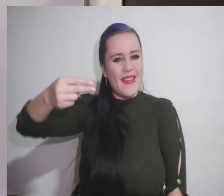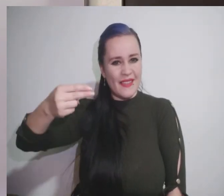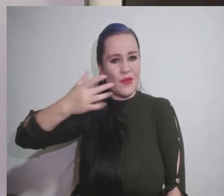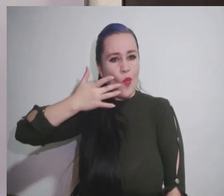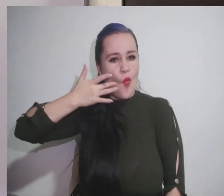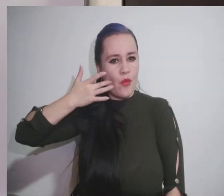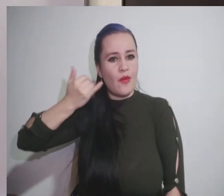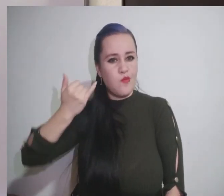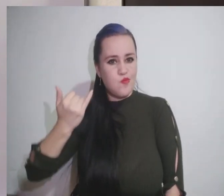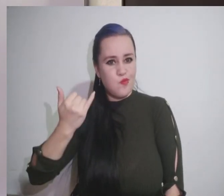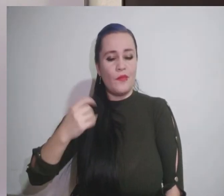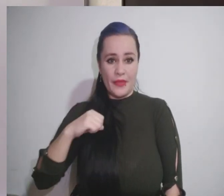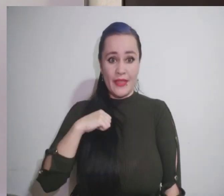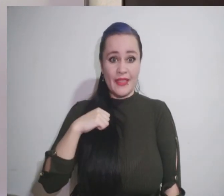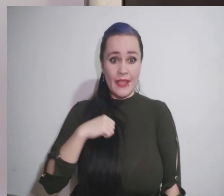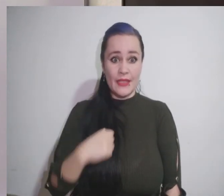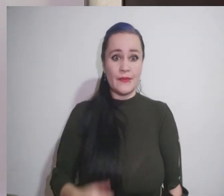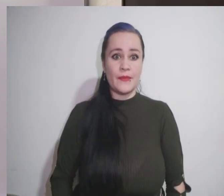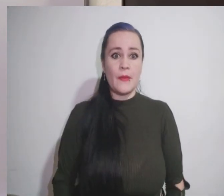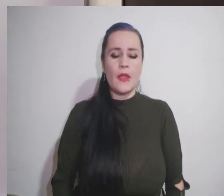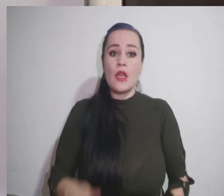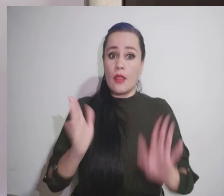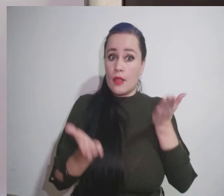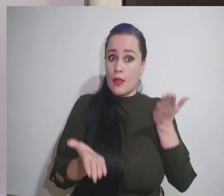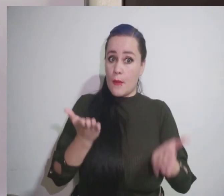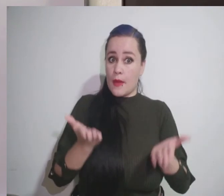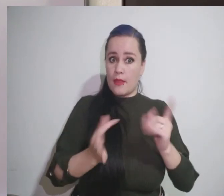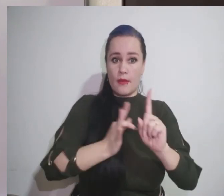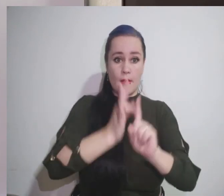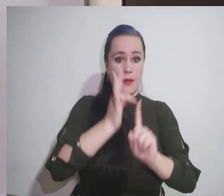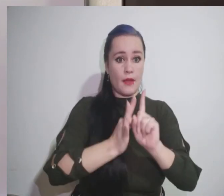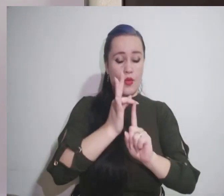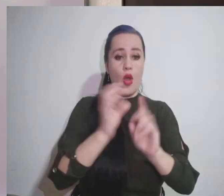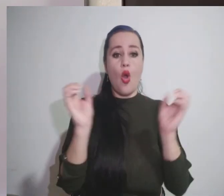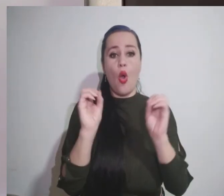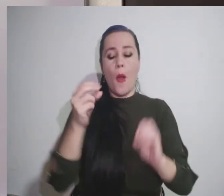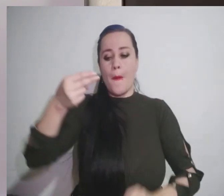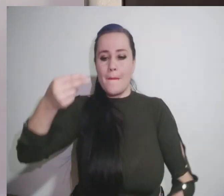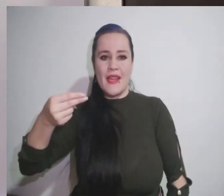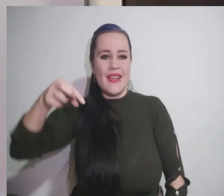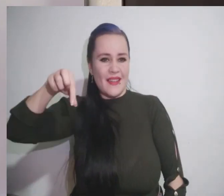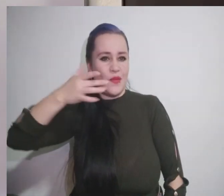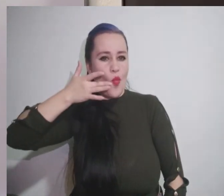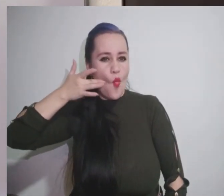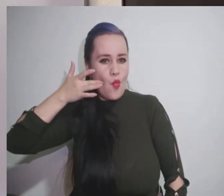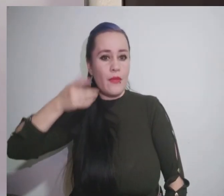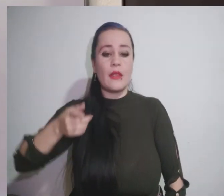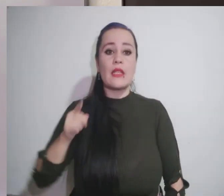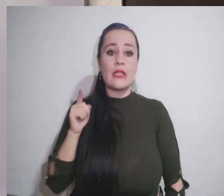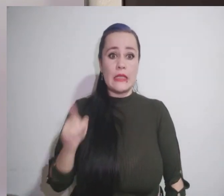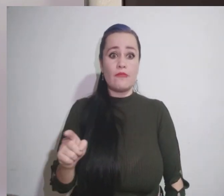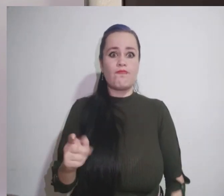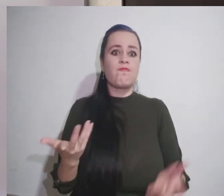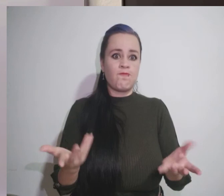actúan a cierto pH y cierta temperatura. Si hay una variación, Si hay una variación en la temperatura o en el